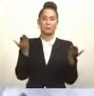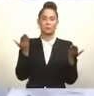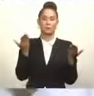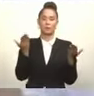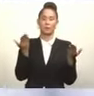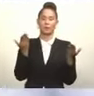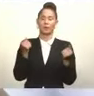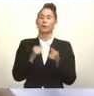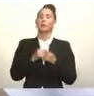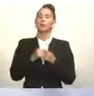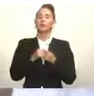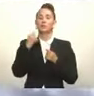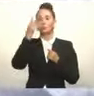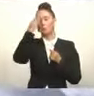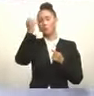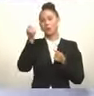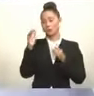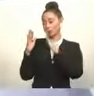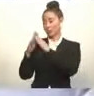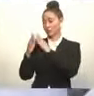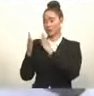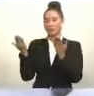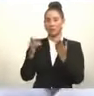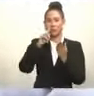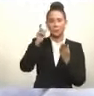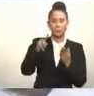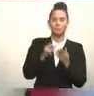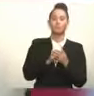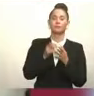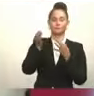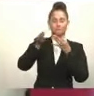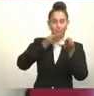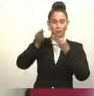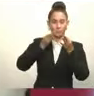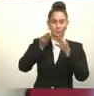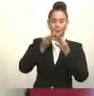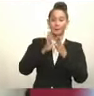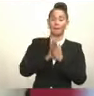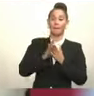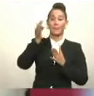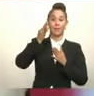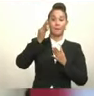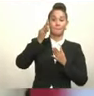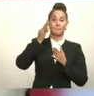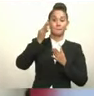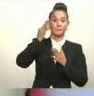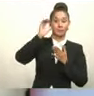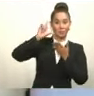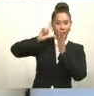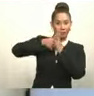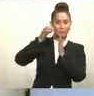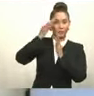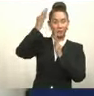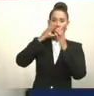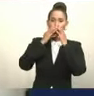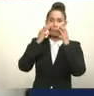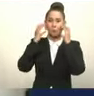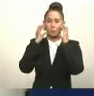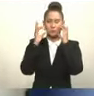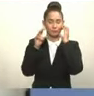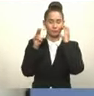la vida como es, ni es la vida como va a ser mañana. La vida de mañana no es con mascarilla. La vida de mañana es